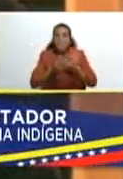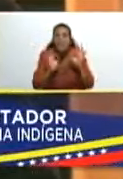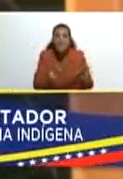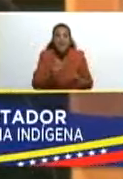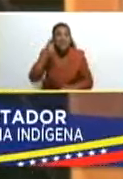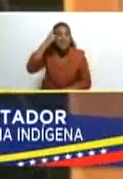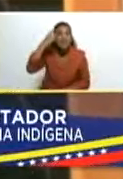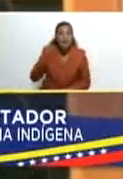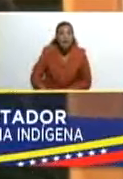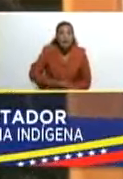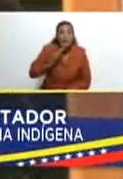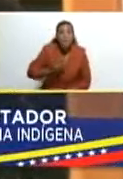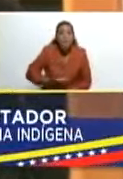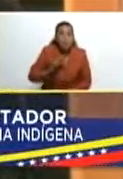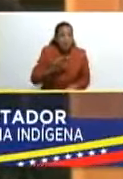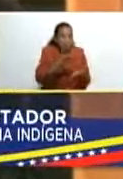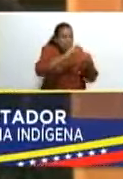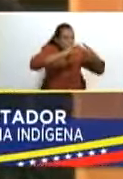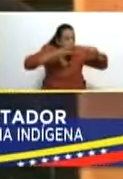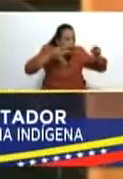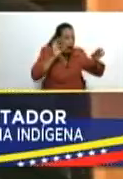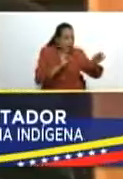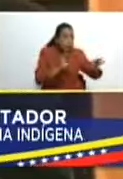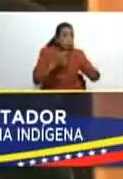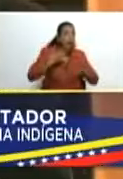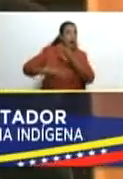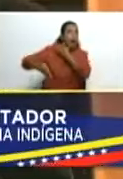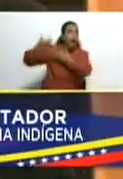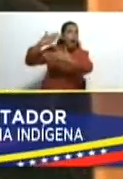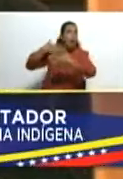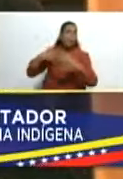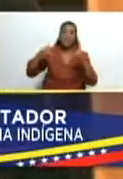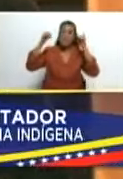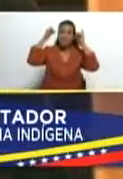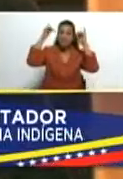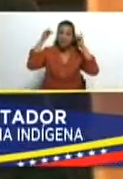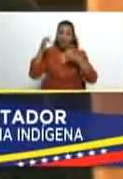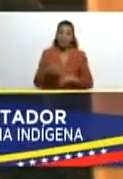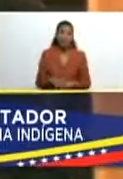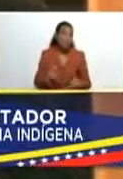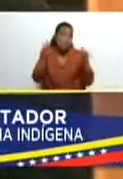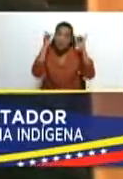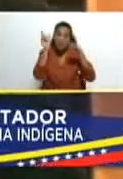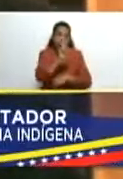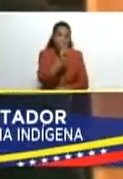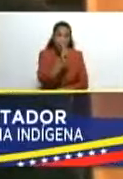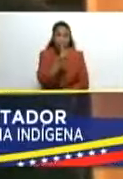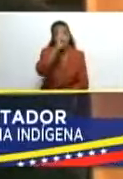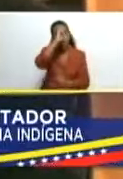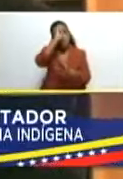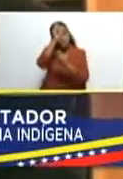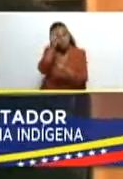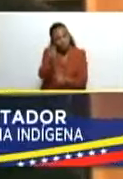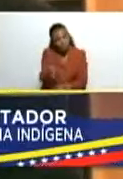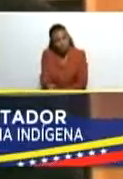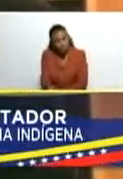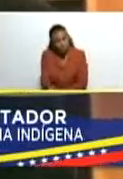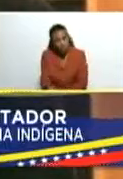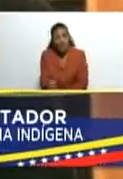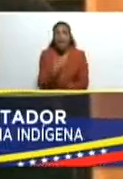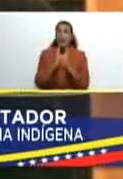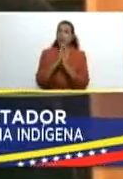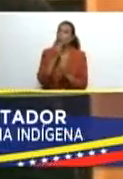día que hoy nosotros estamos conmemorando, no celebrando. Qué bueno que está el padre